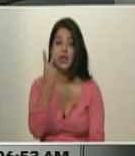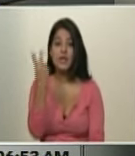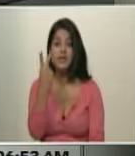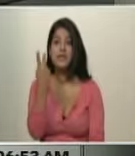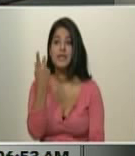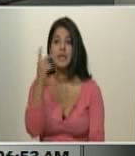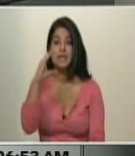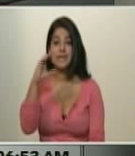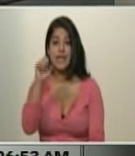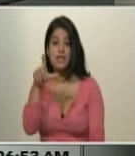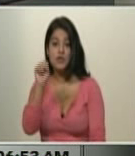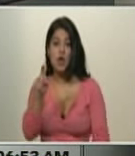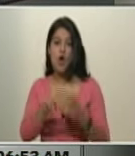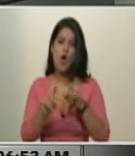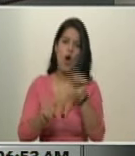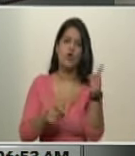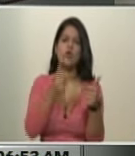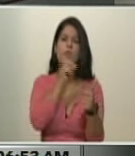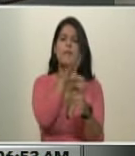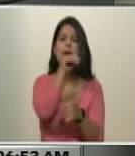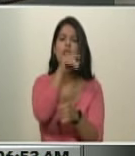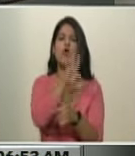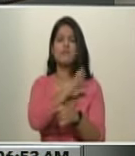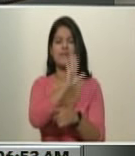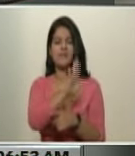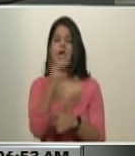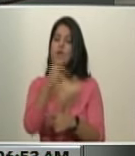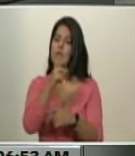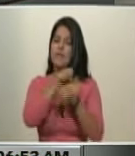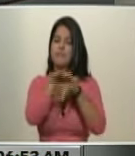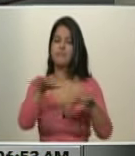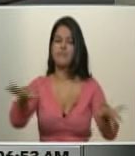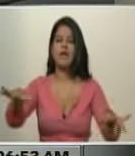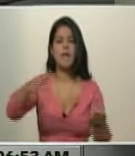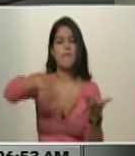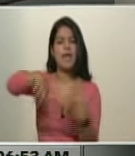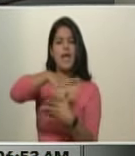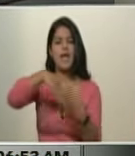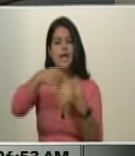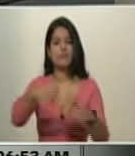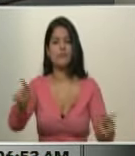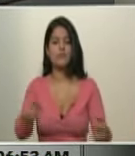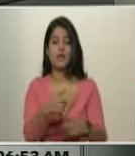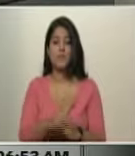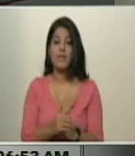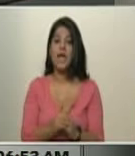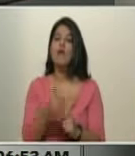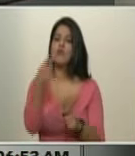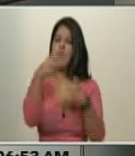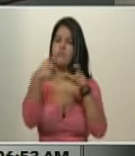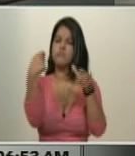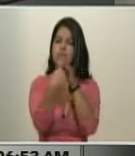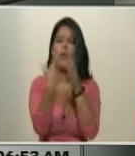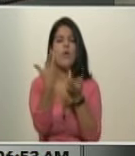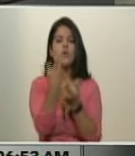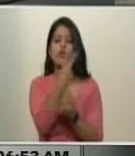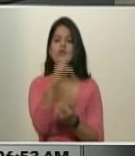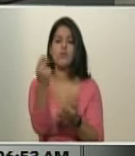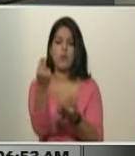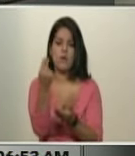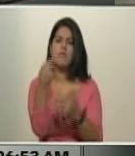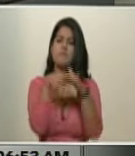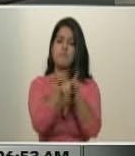Celso Piña y Pato Machete también contagiarán Caracas con su mezcla de ritmo. La entrada para este concierto tendrá un costo de 200 bolívares y